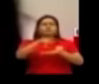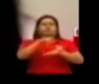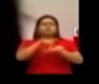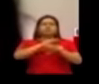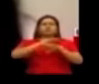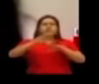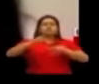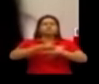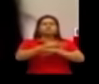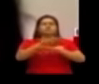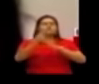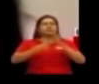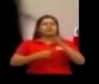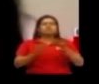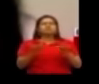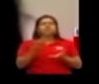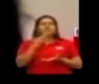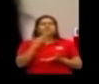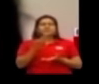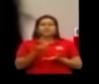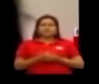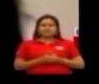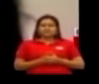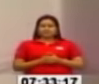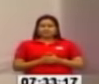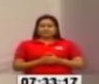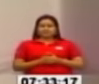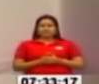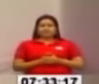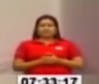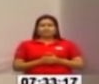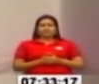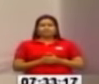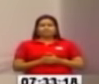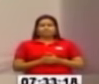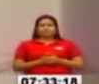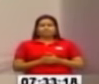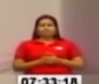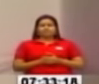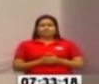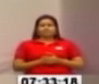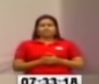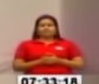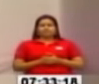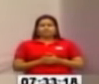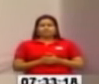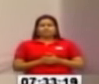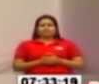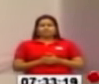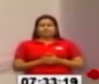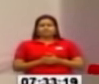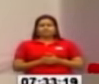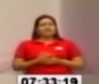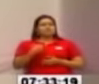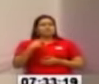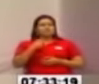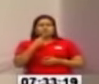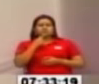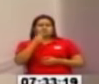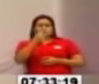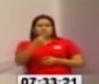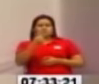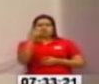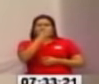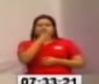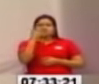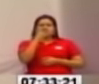recomendar a la ciudadanía? ¿Qué es lo más correcto? Sí, Vani, yo no soy partidaria de mantenerle al cuerpo constantemente en un ayuno, porque